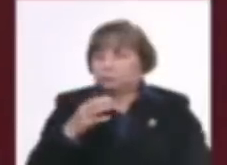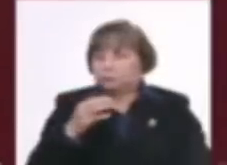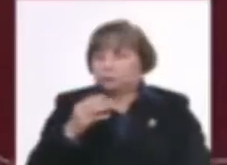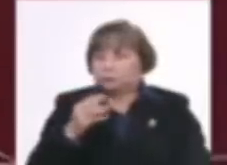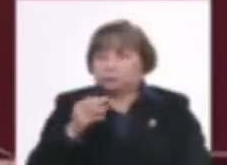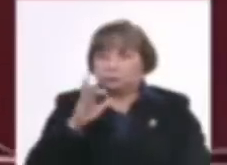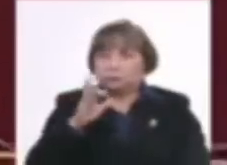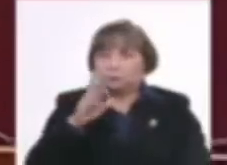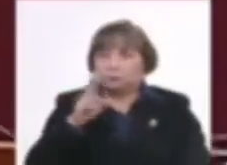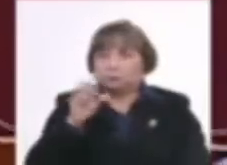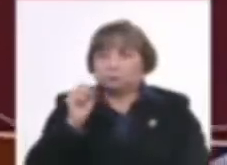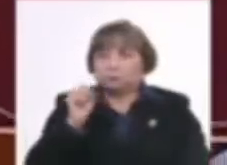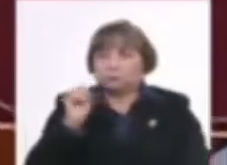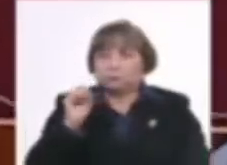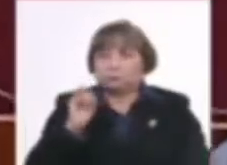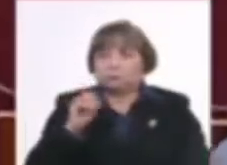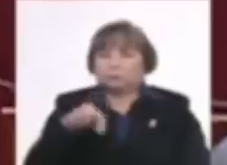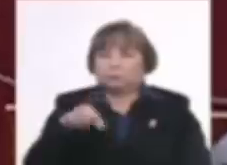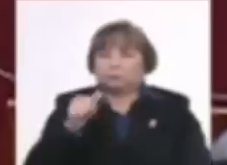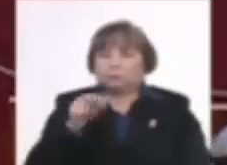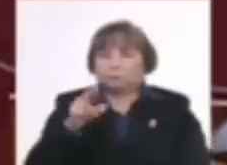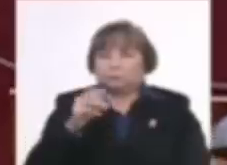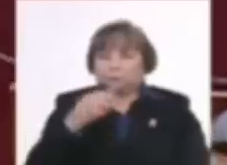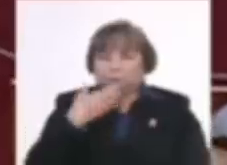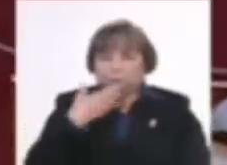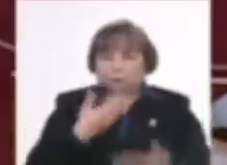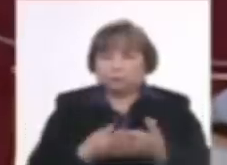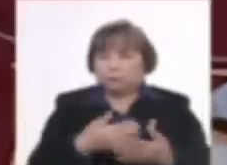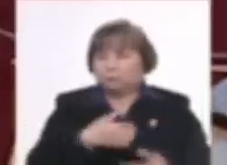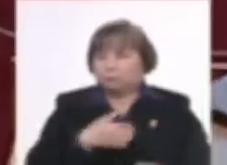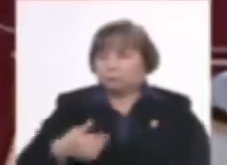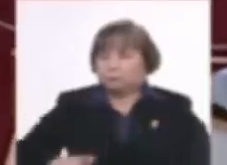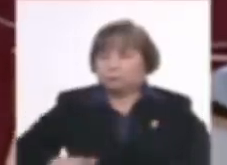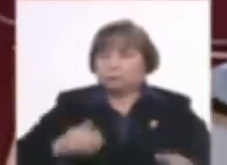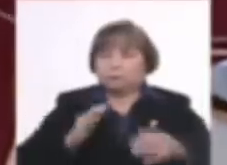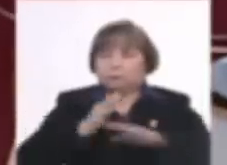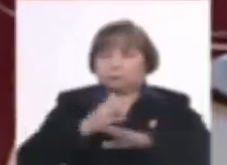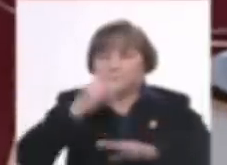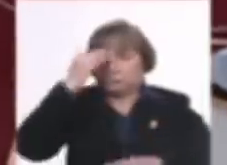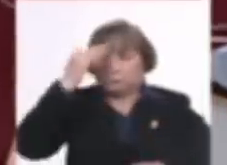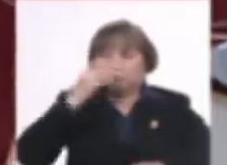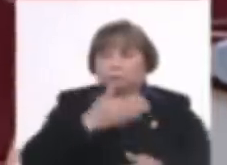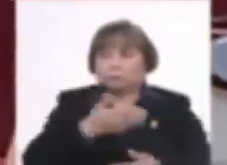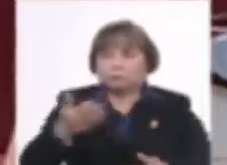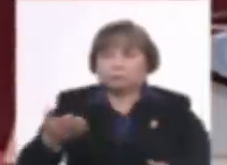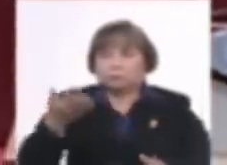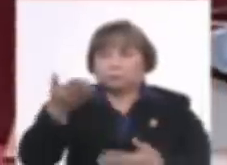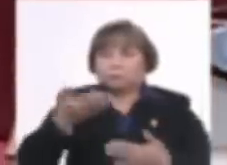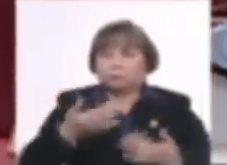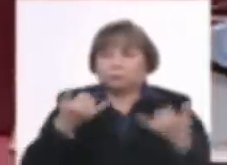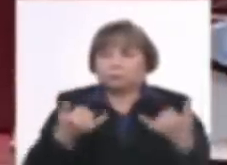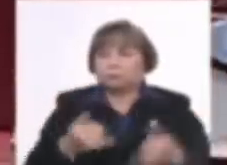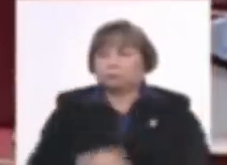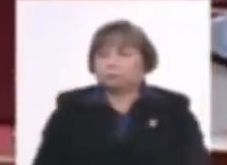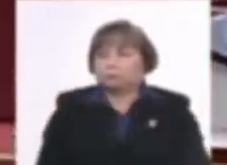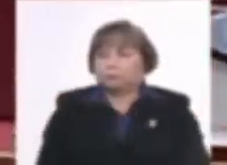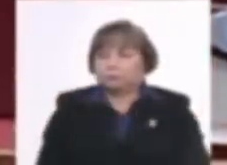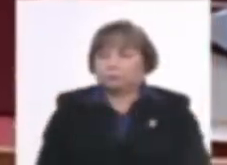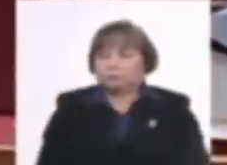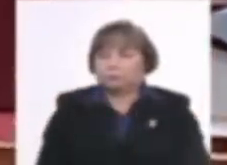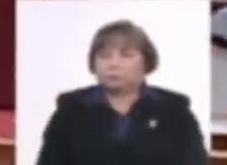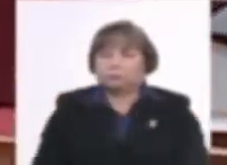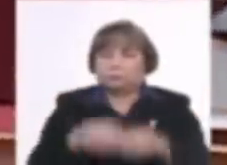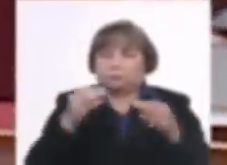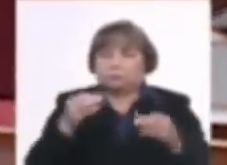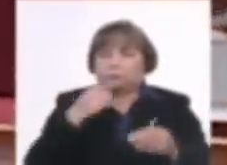congresista Francis Paredes. Gracias, presidente. Por su intermedio, un saludo a la invitada del día de hoy.